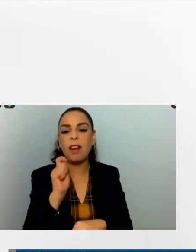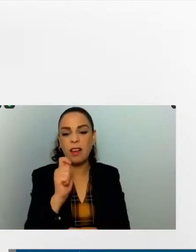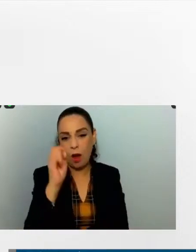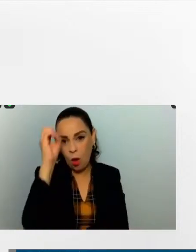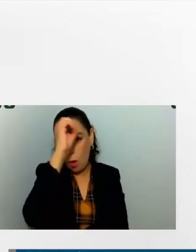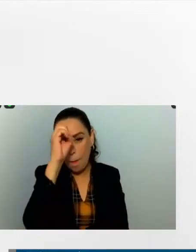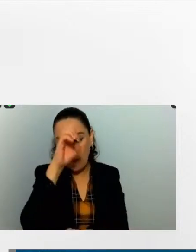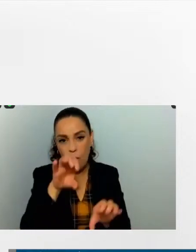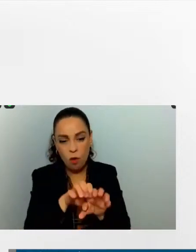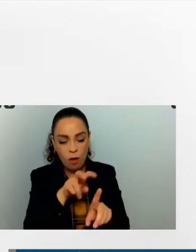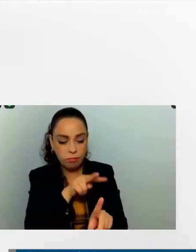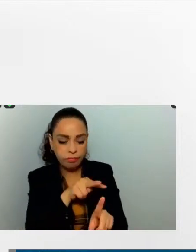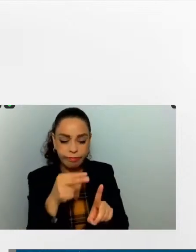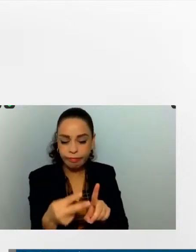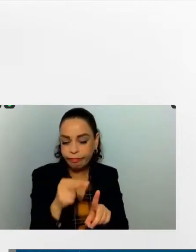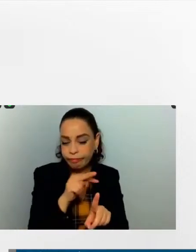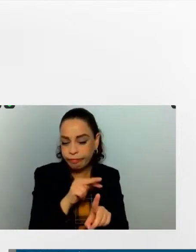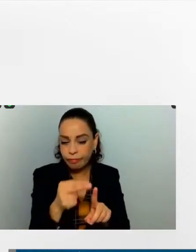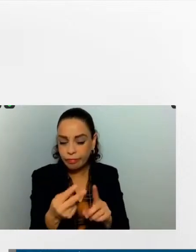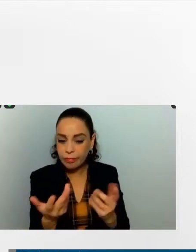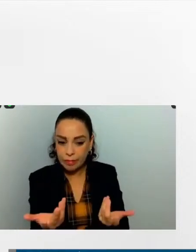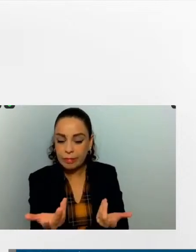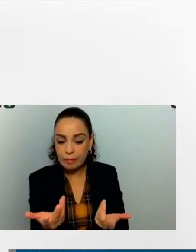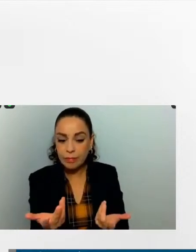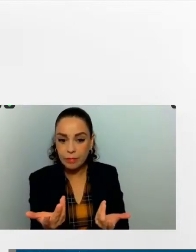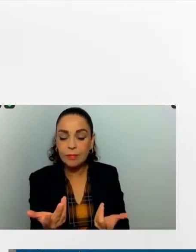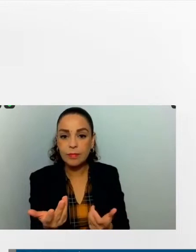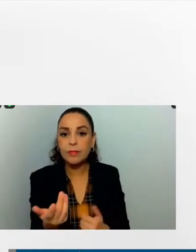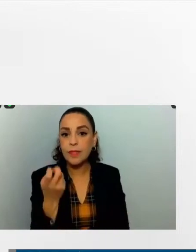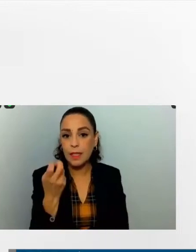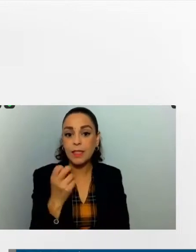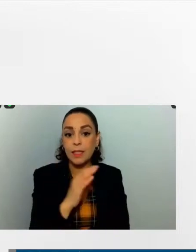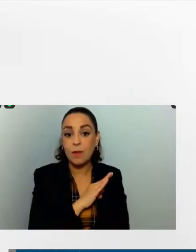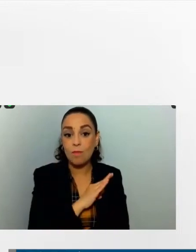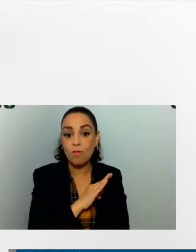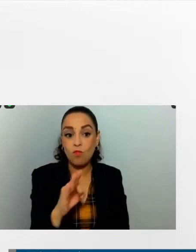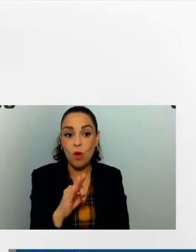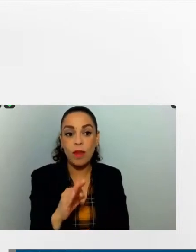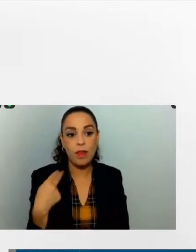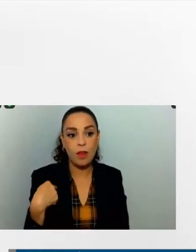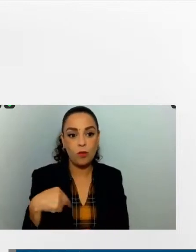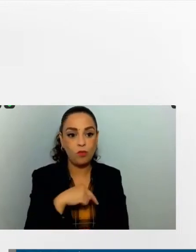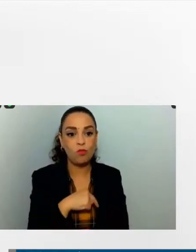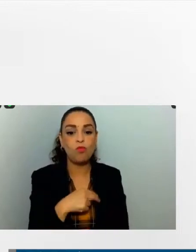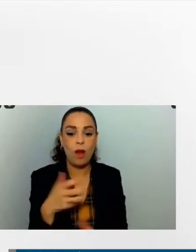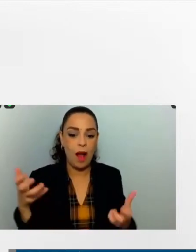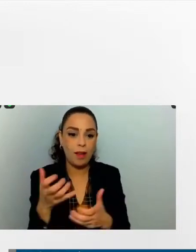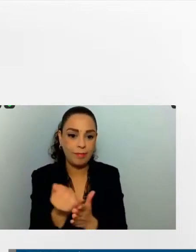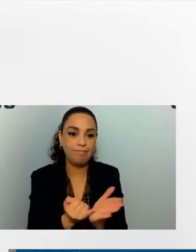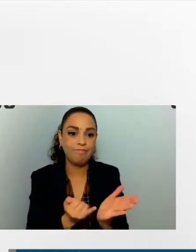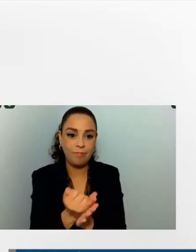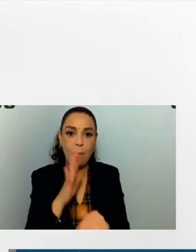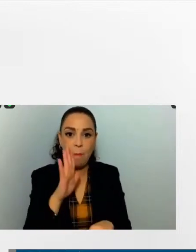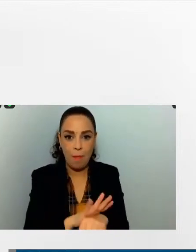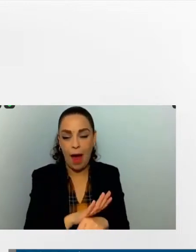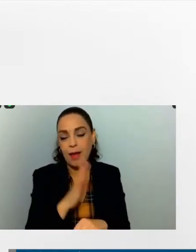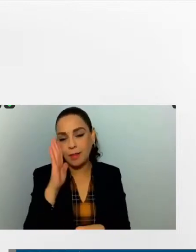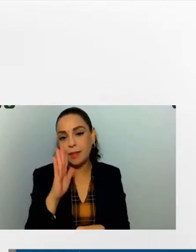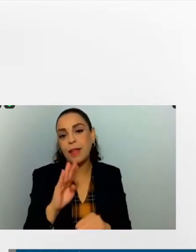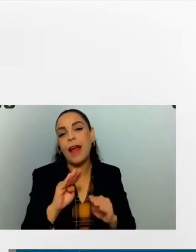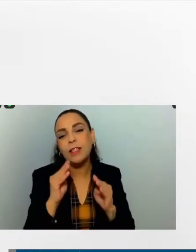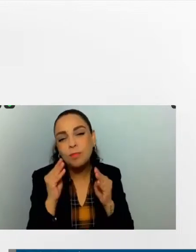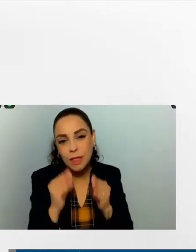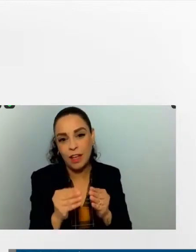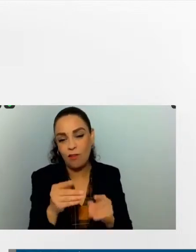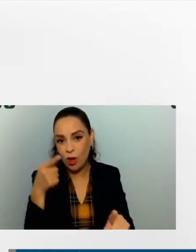que lo que el precedente nos permite hacer con los casos concretos. Y simplemente nos explica